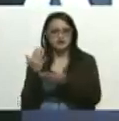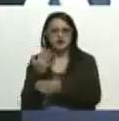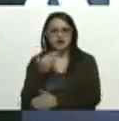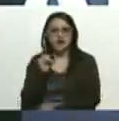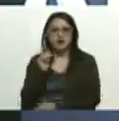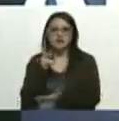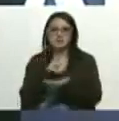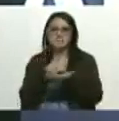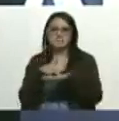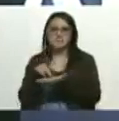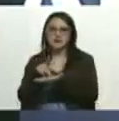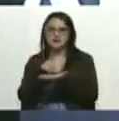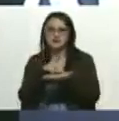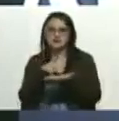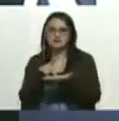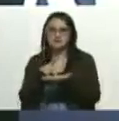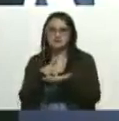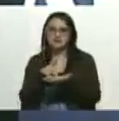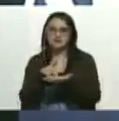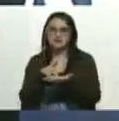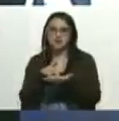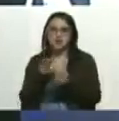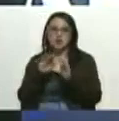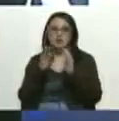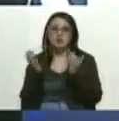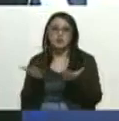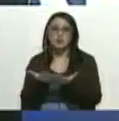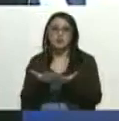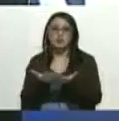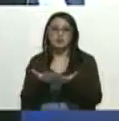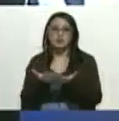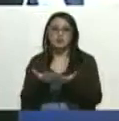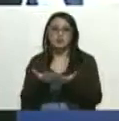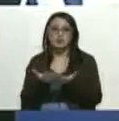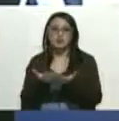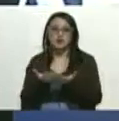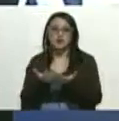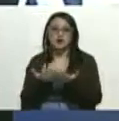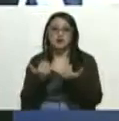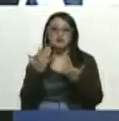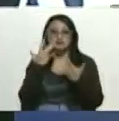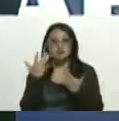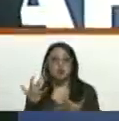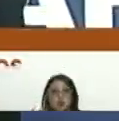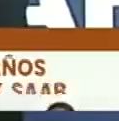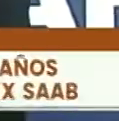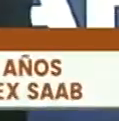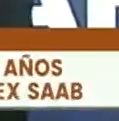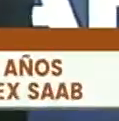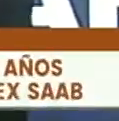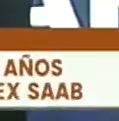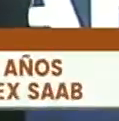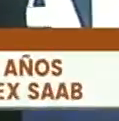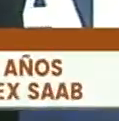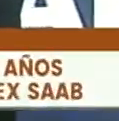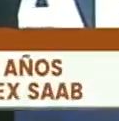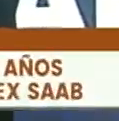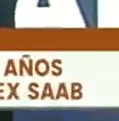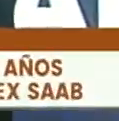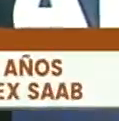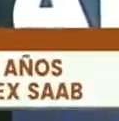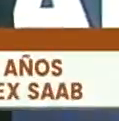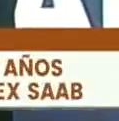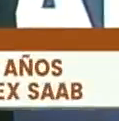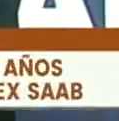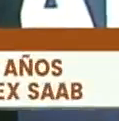una participación a nivel global, y precisamente es allí donde se ven manifestadas estas grandes corporaciones de